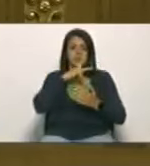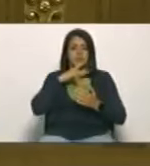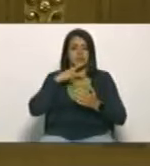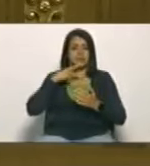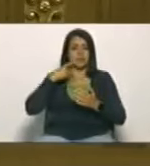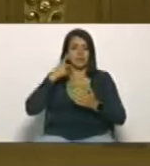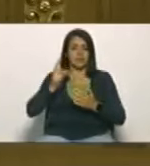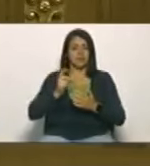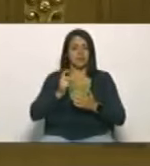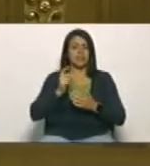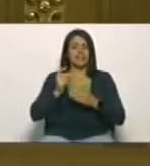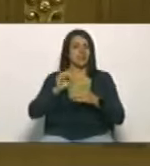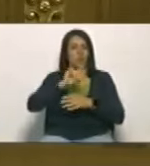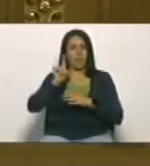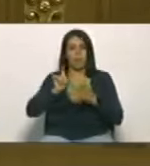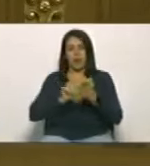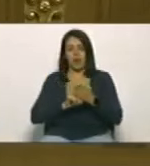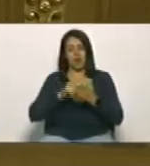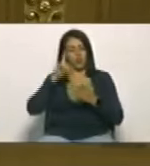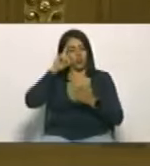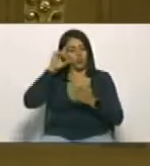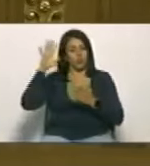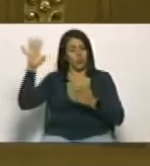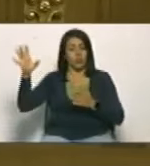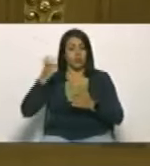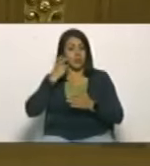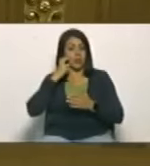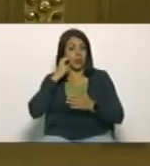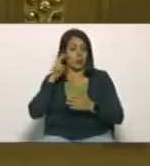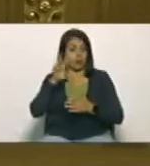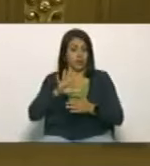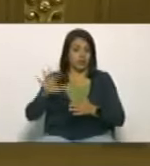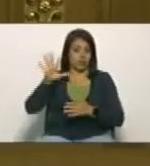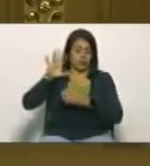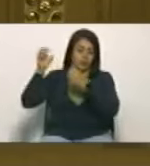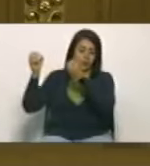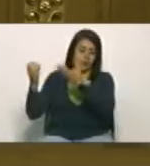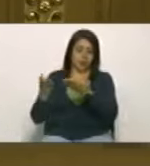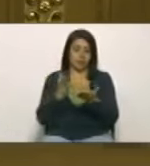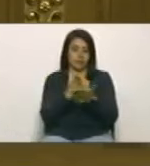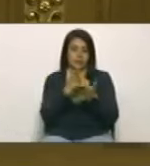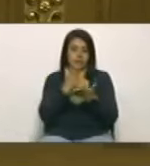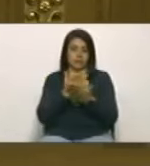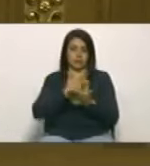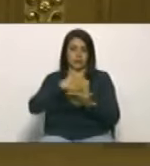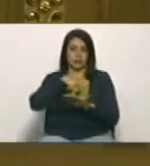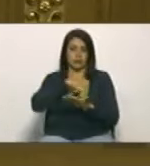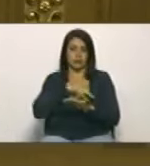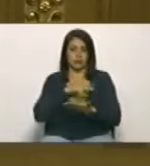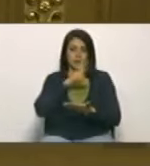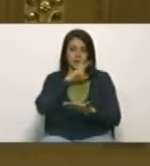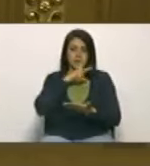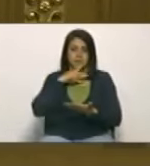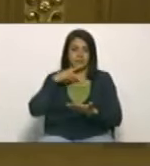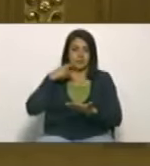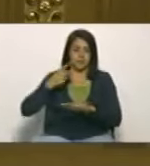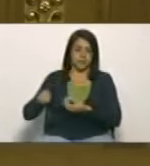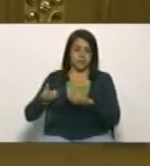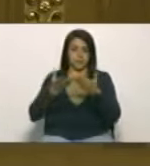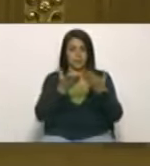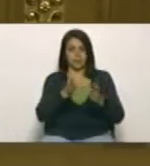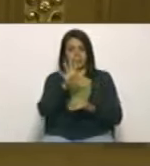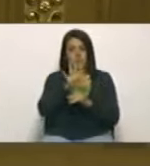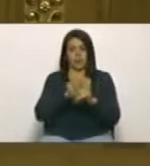lleve al cielo, a la tierra. El cacao venezolano, bendecido por siempre, será nuestra dulce, dulce entrega.